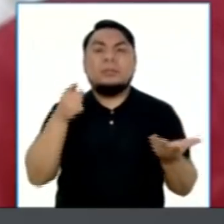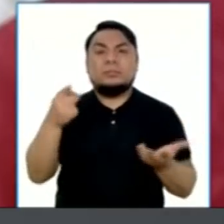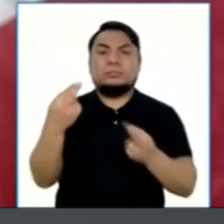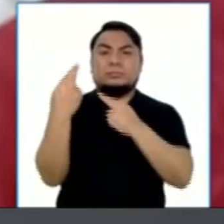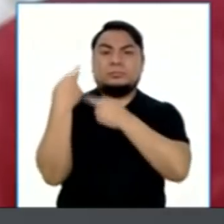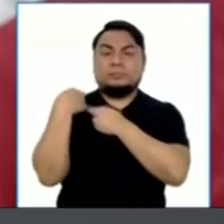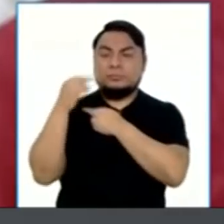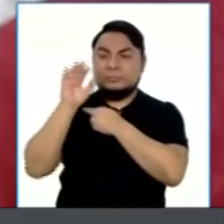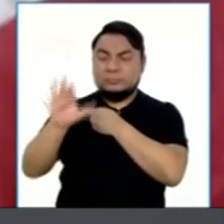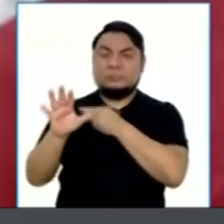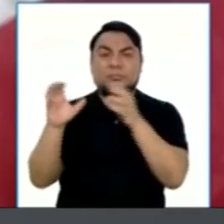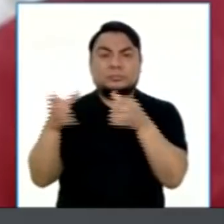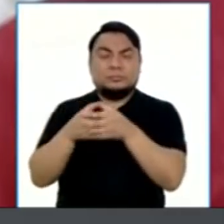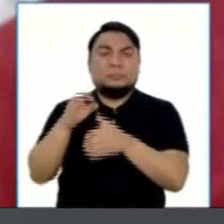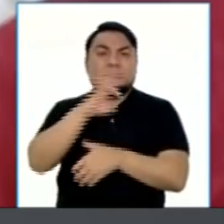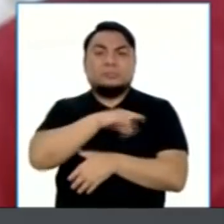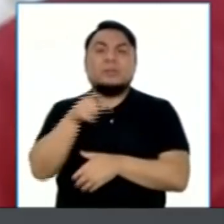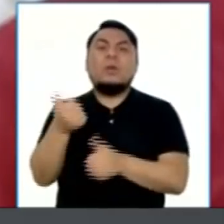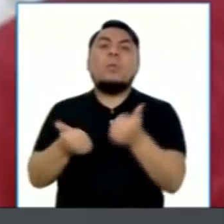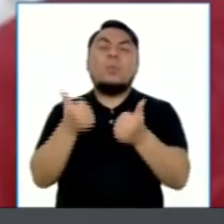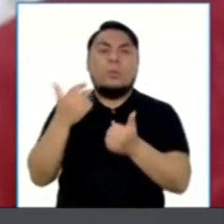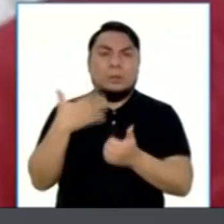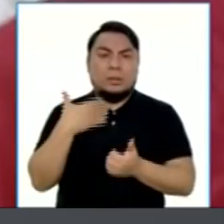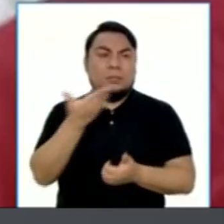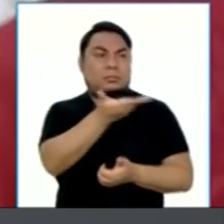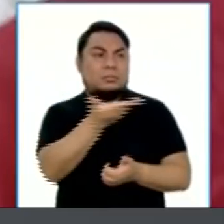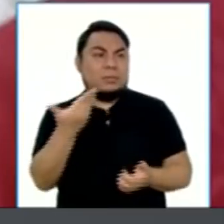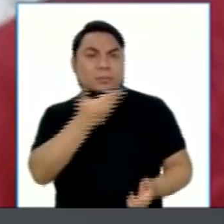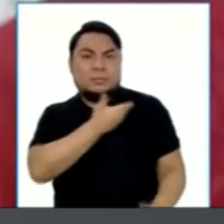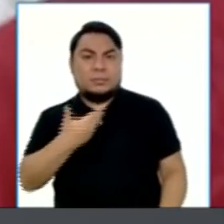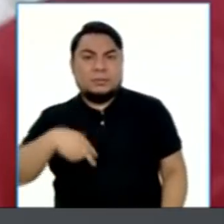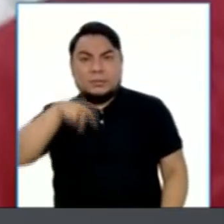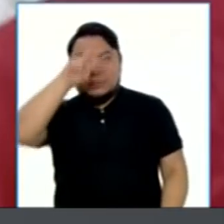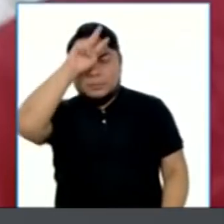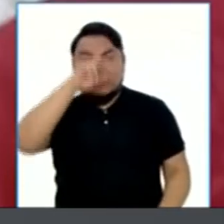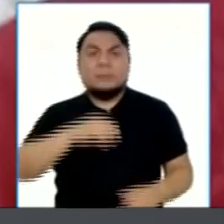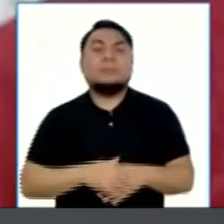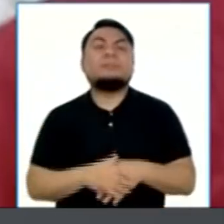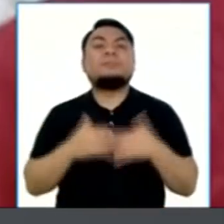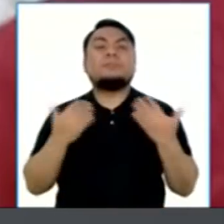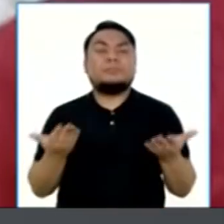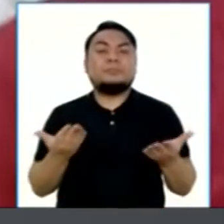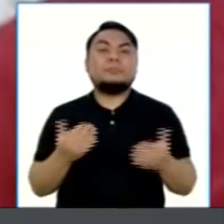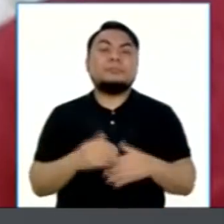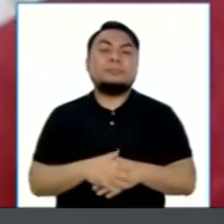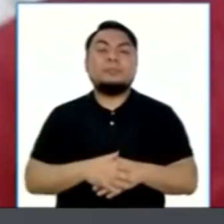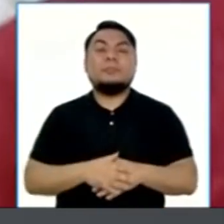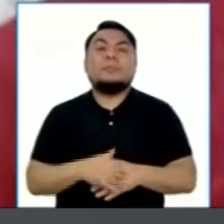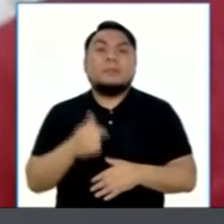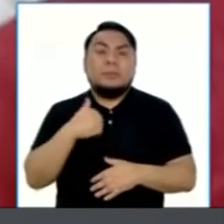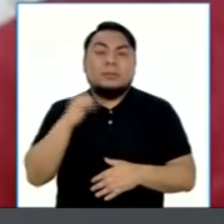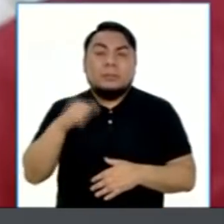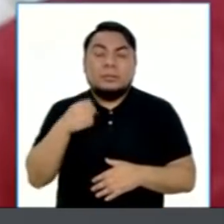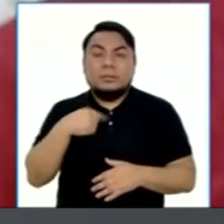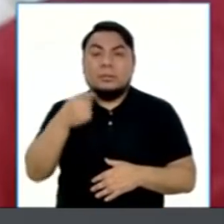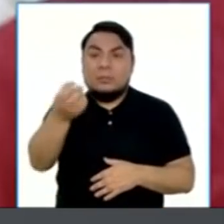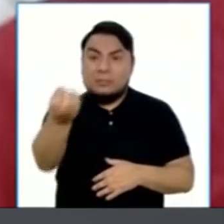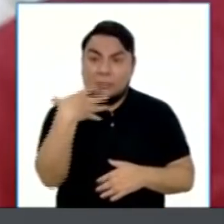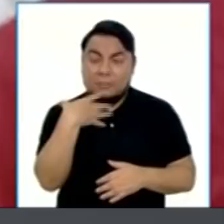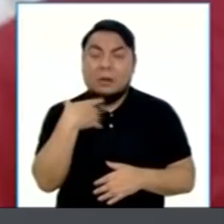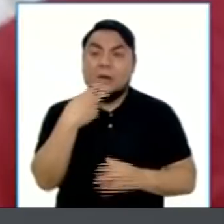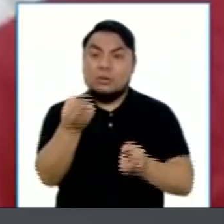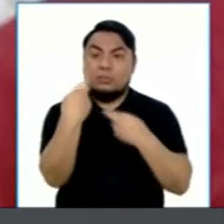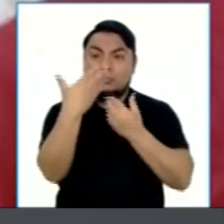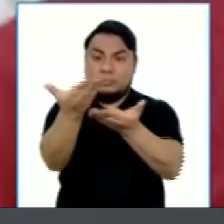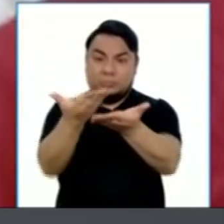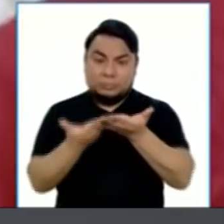de la comisión respecto a una invitación al presidente de la República, ¿no? Y entonces trasladamos la respuesta al